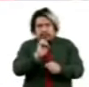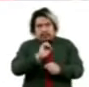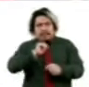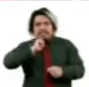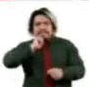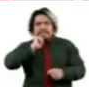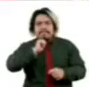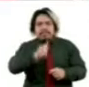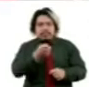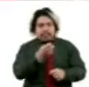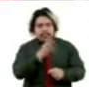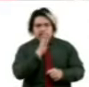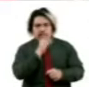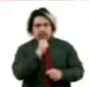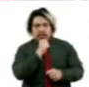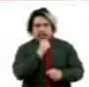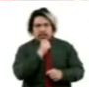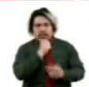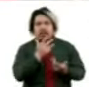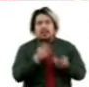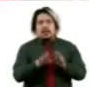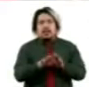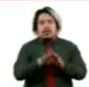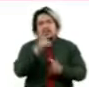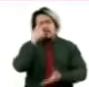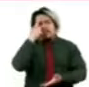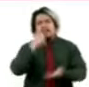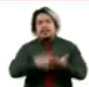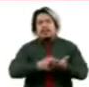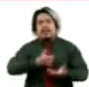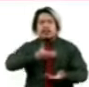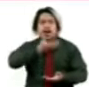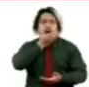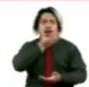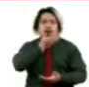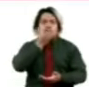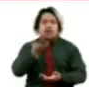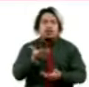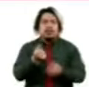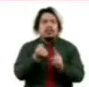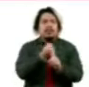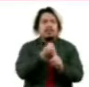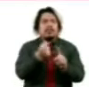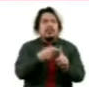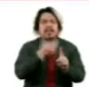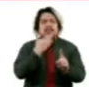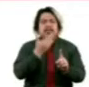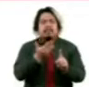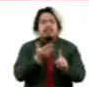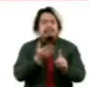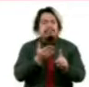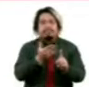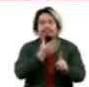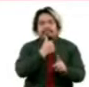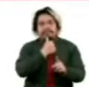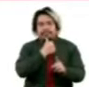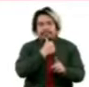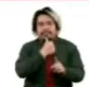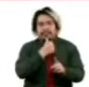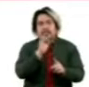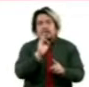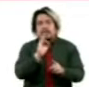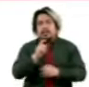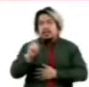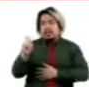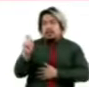puede tolerarse que se haga costumbre algo que es violencia. Que si tienen un